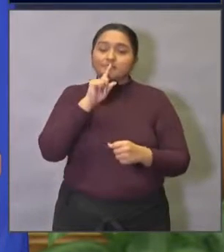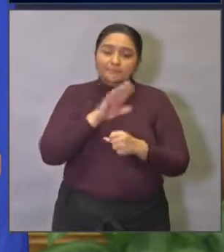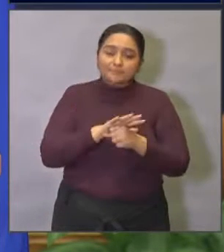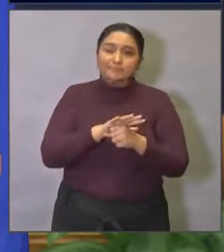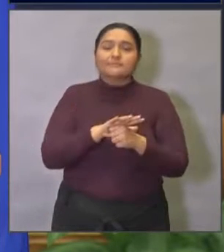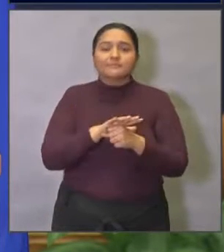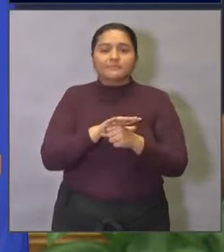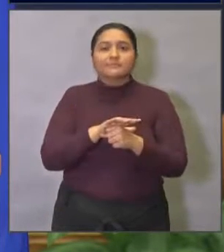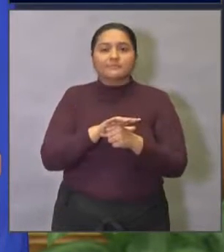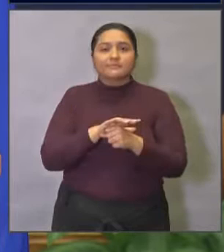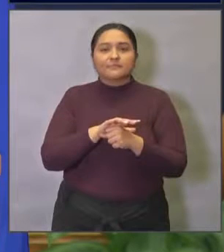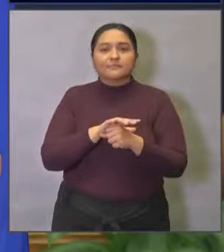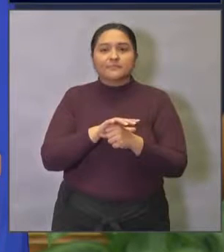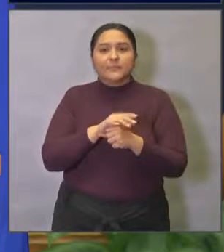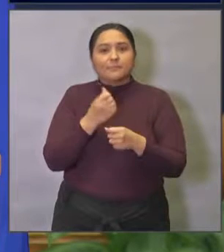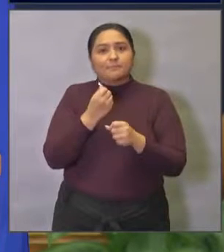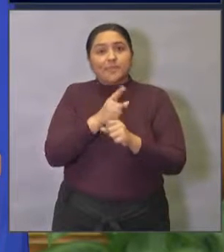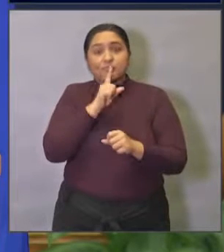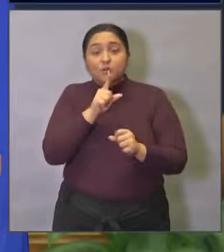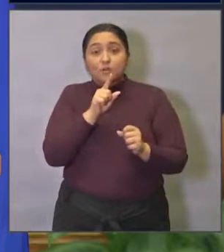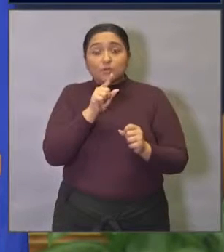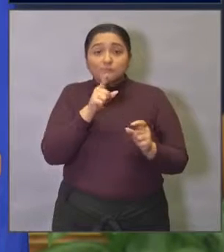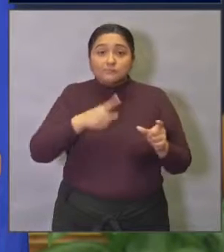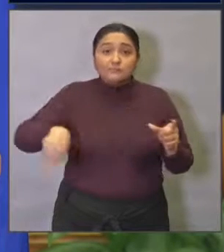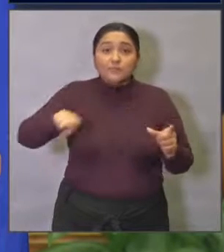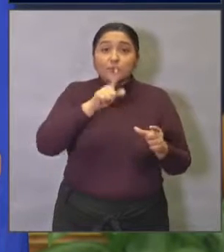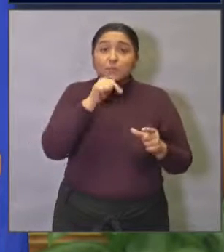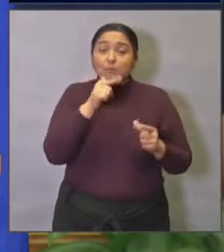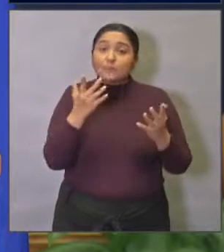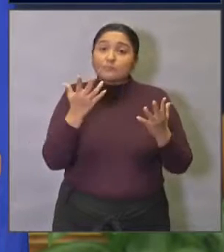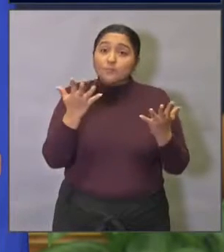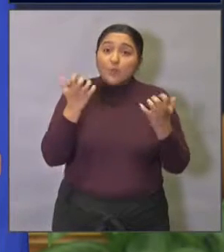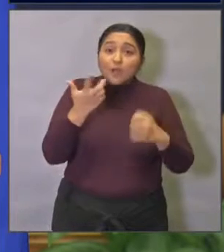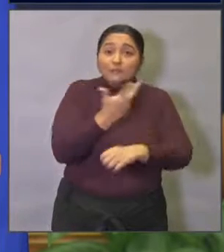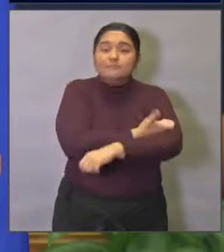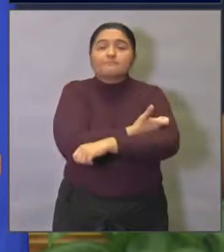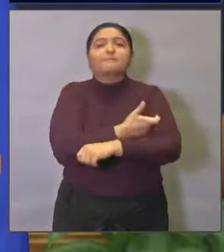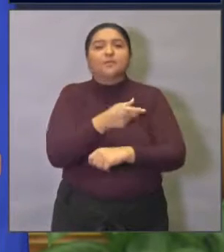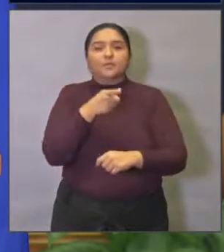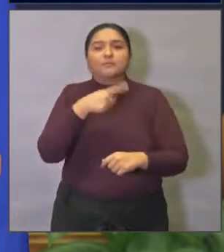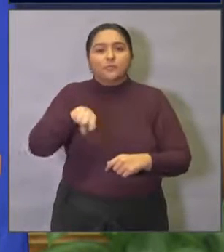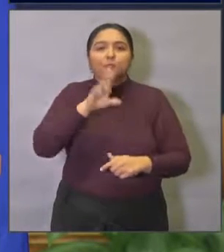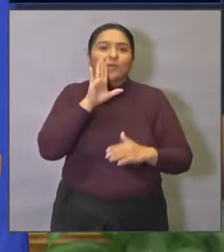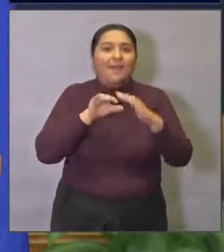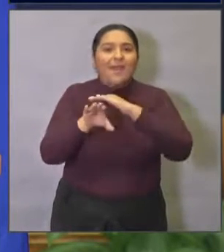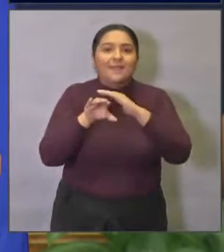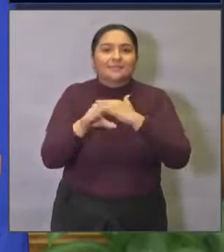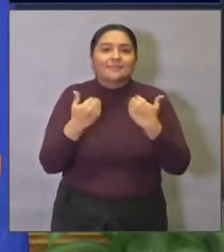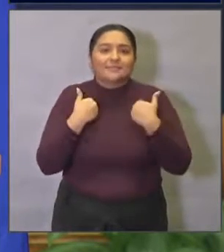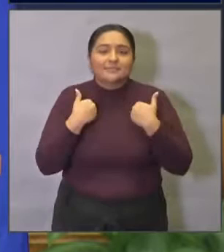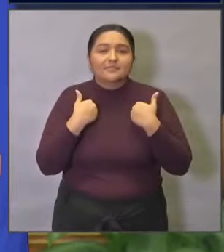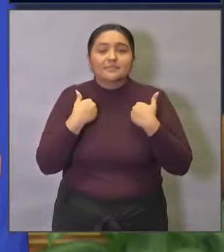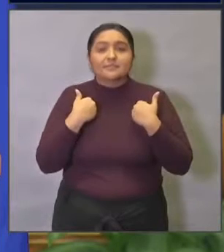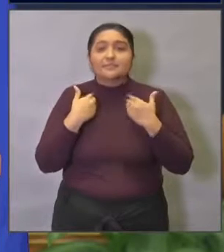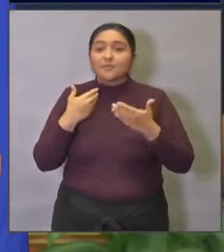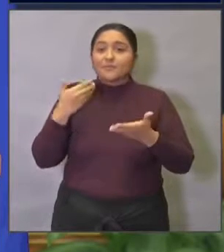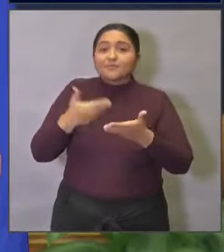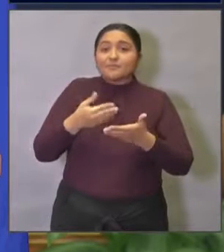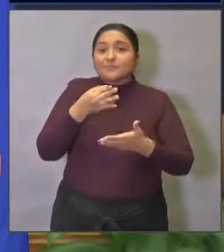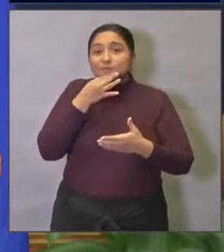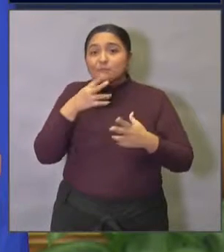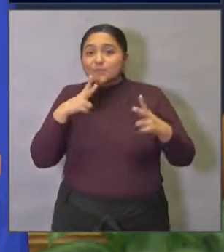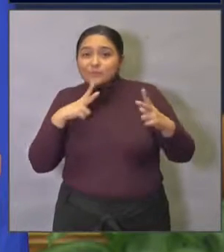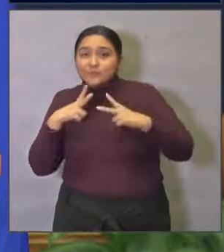que todos los que quieren una vacuna tengan el acceso. Con los días festivos llegando, hay una